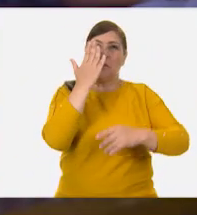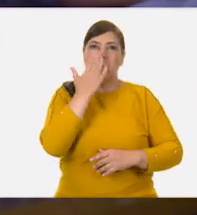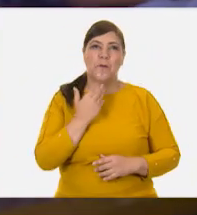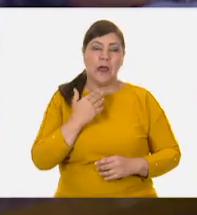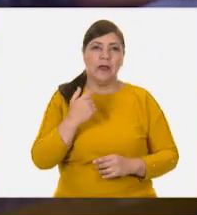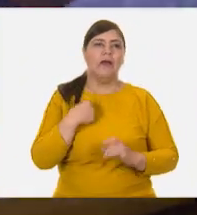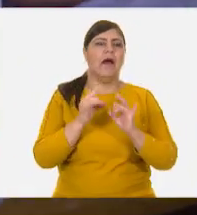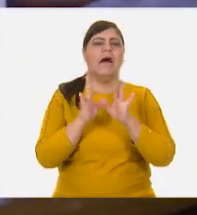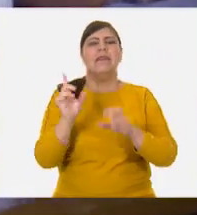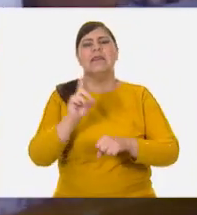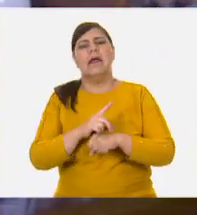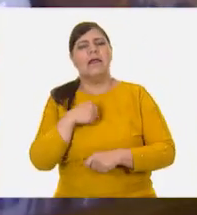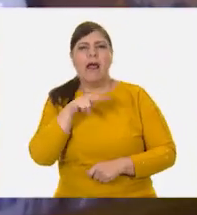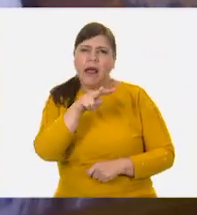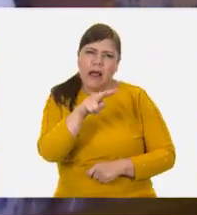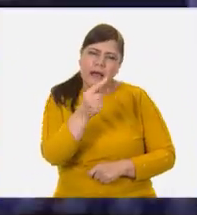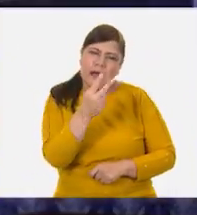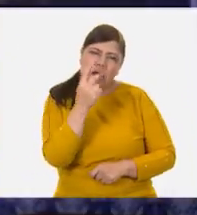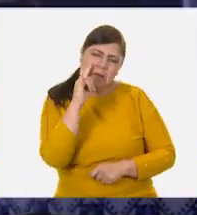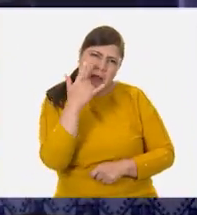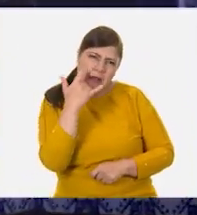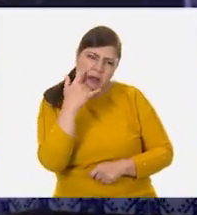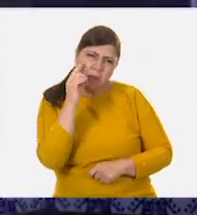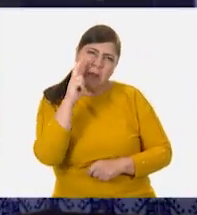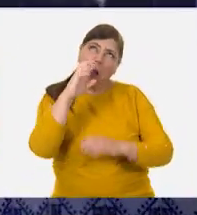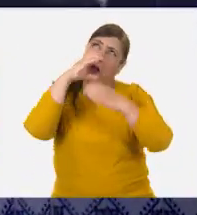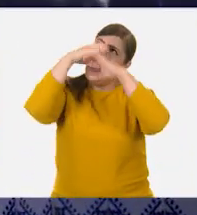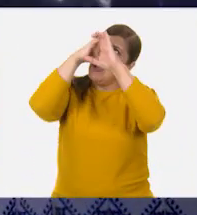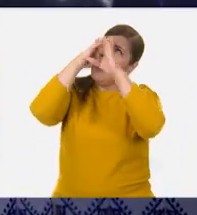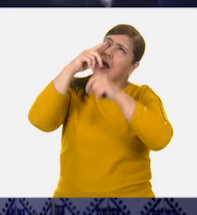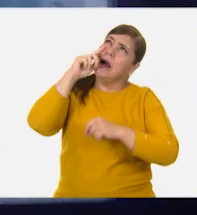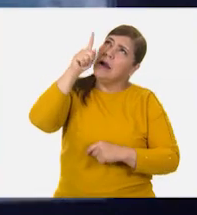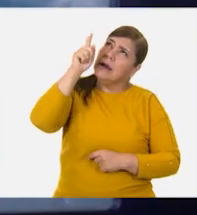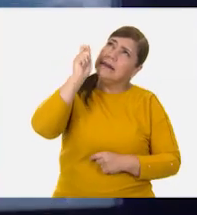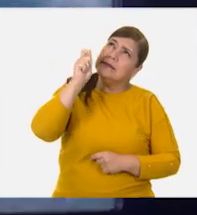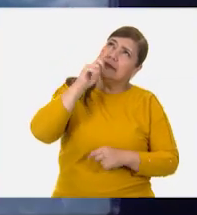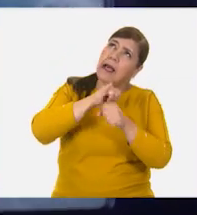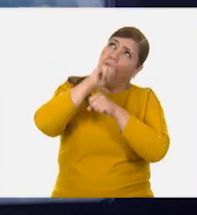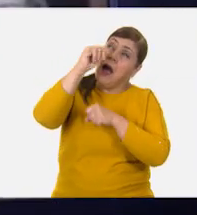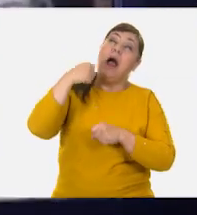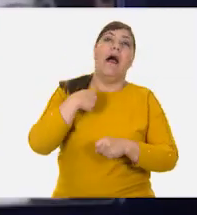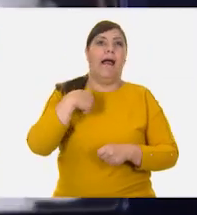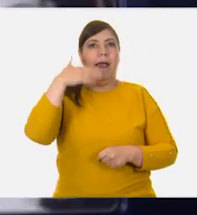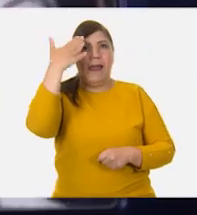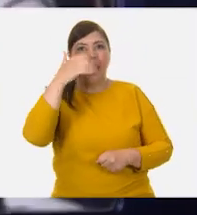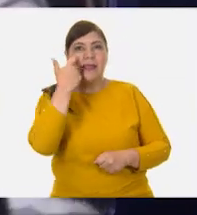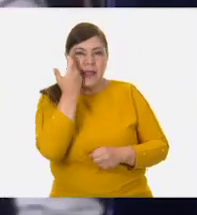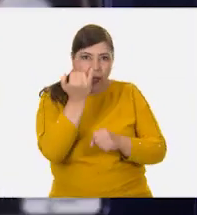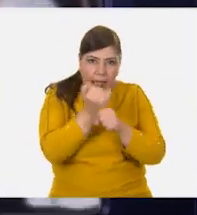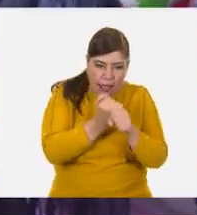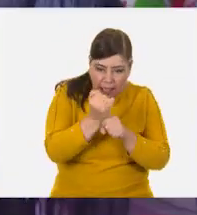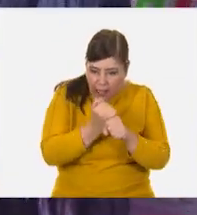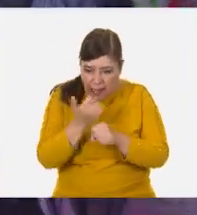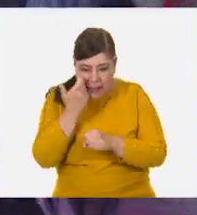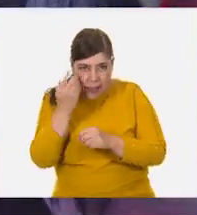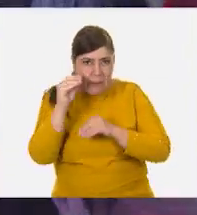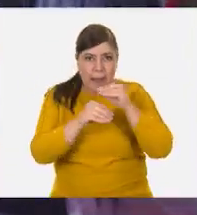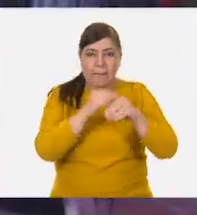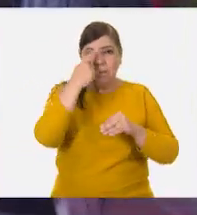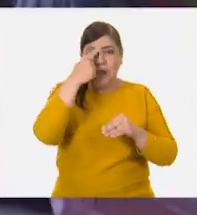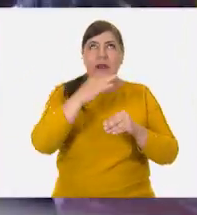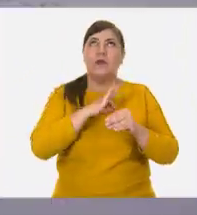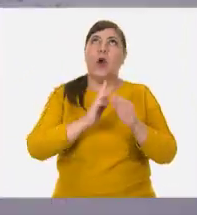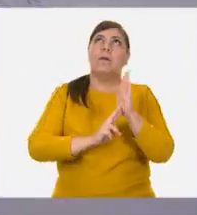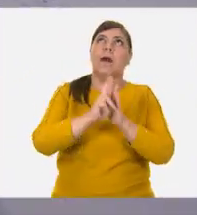Un día en la televisión vi un programa sobre el telescopio espacial Hubble y fue ahí cuando lo supe. Quería inventar algo que viajara al espacio, así